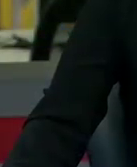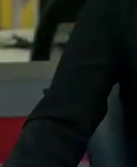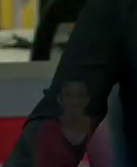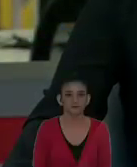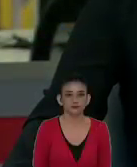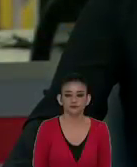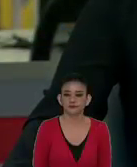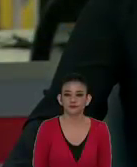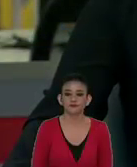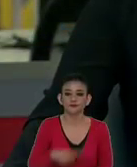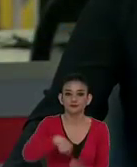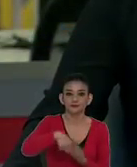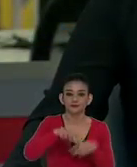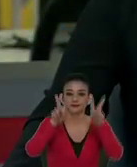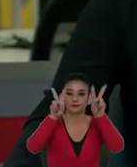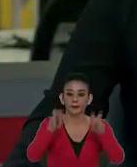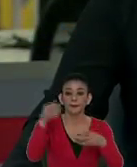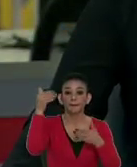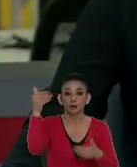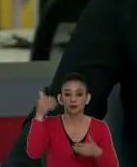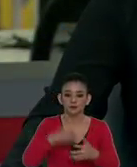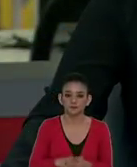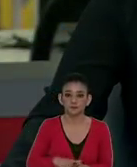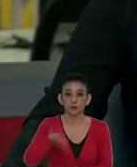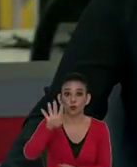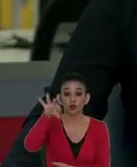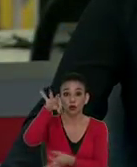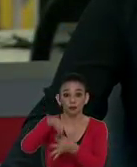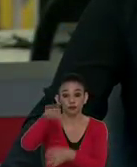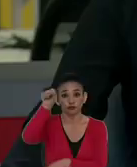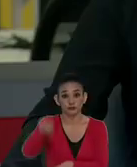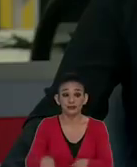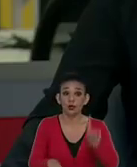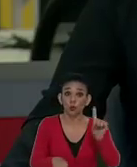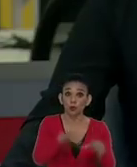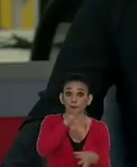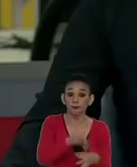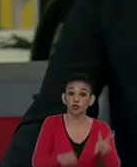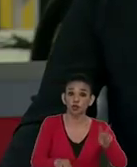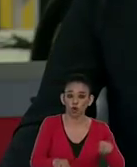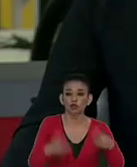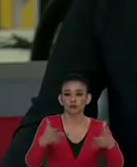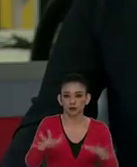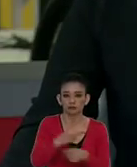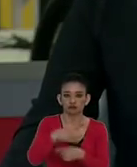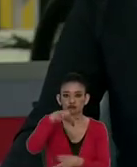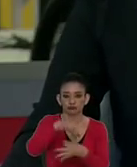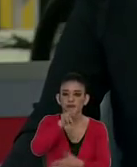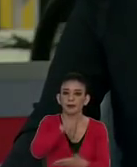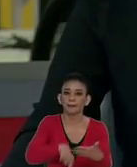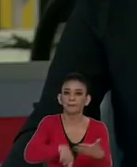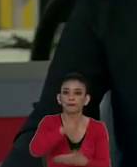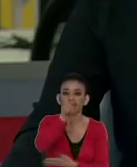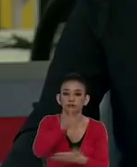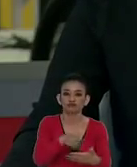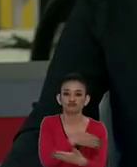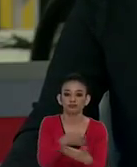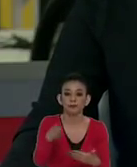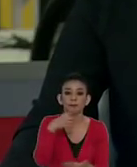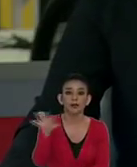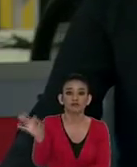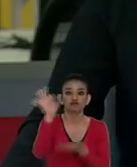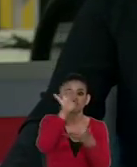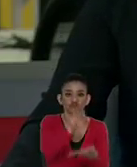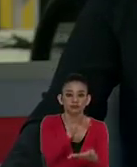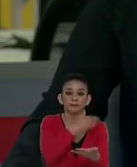Regresamos con temas políticos. Con 4 votos a favor y 1 en contra, el CNE aprobó el calendario electoral para las elecciones presidenciales y legislativas